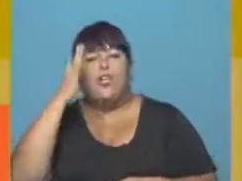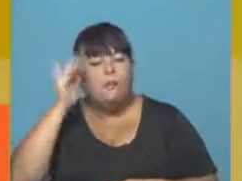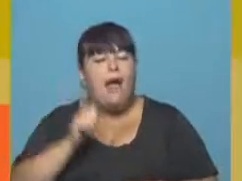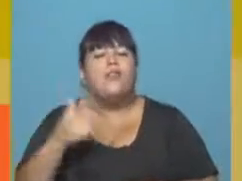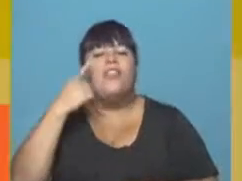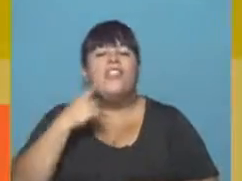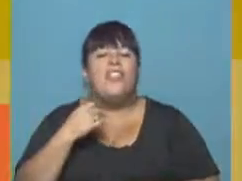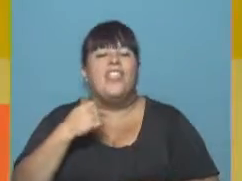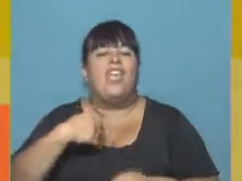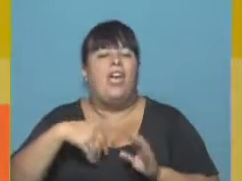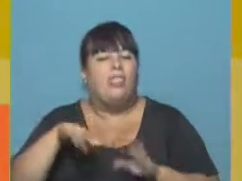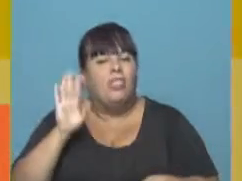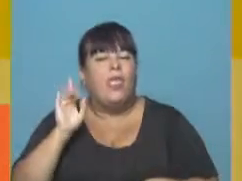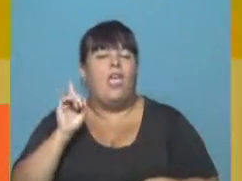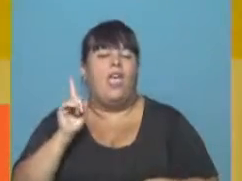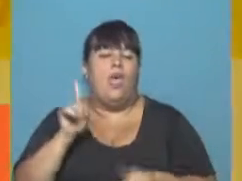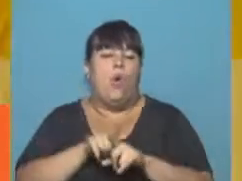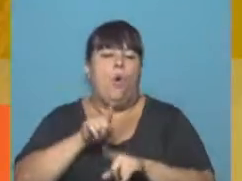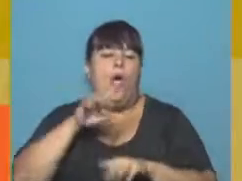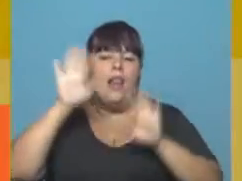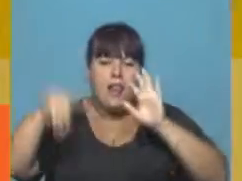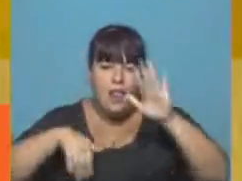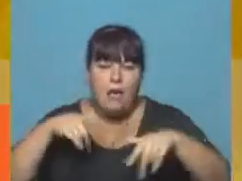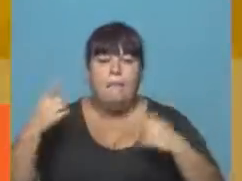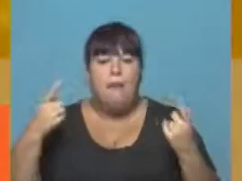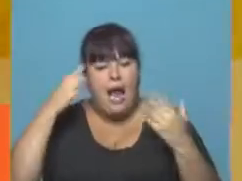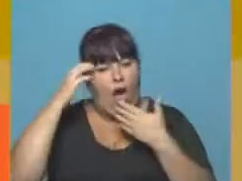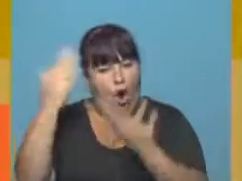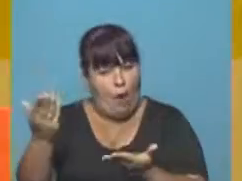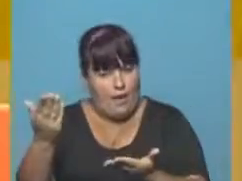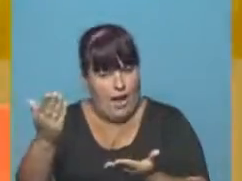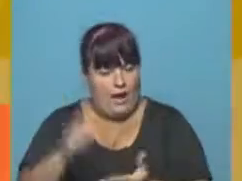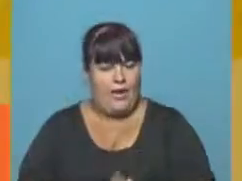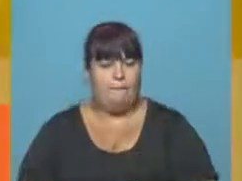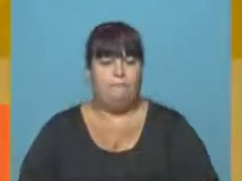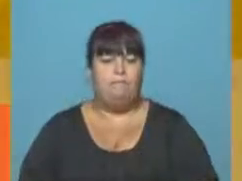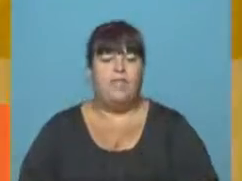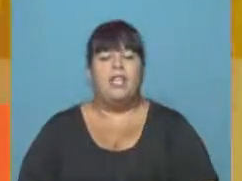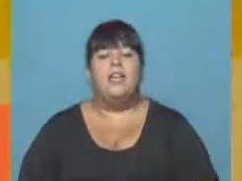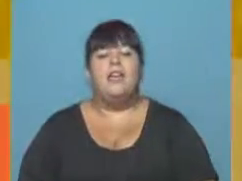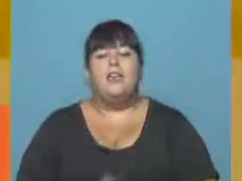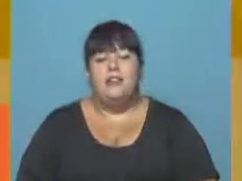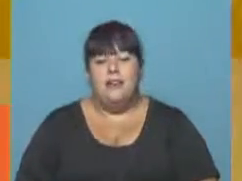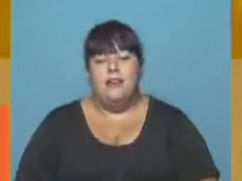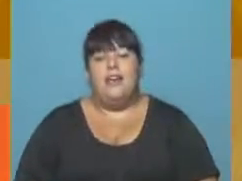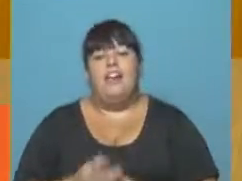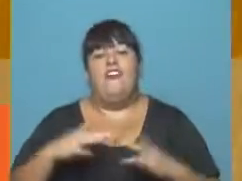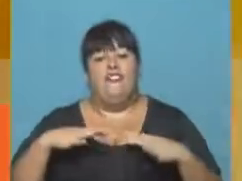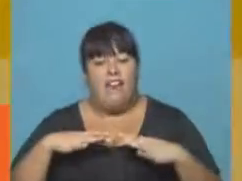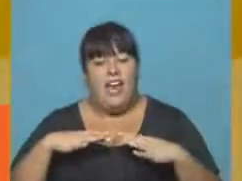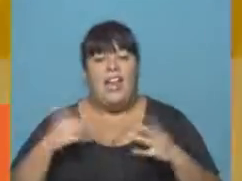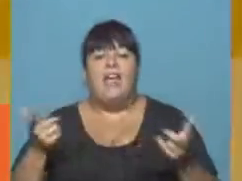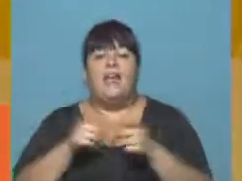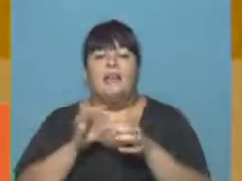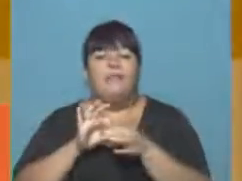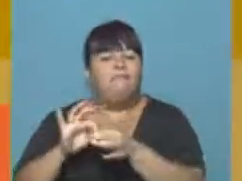un día de profunda convocatoria a la conmemoración, que el feriado y el encuentro